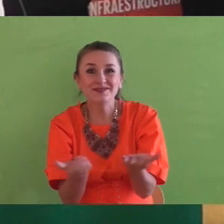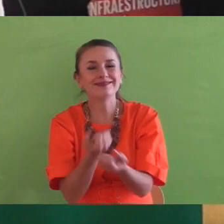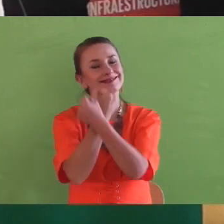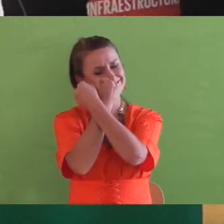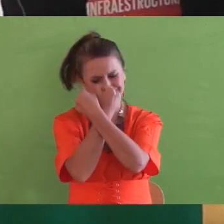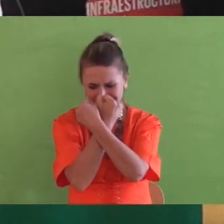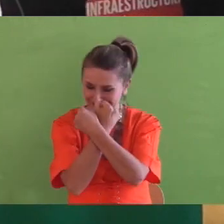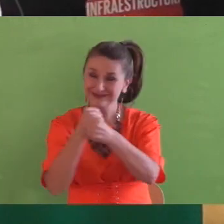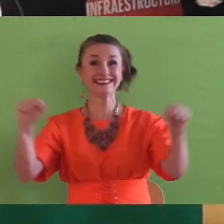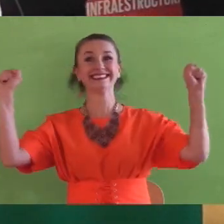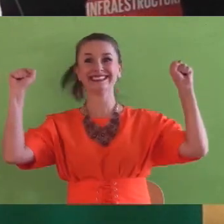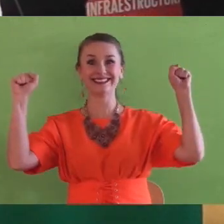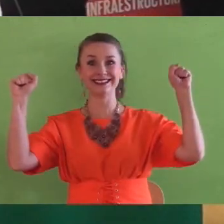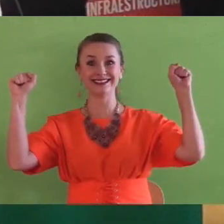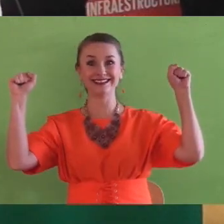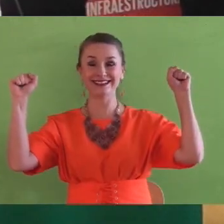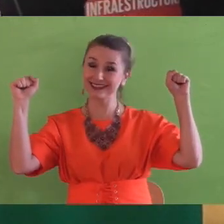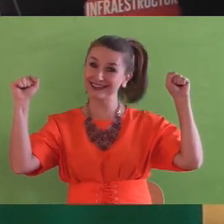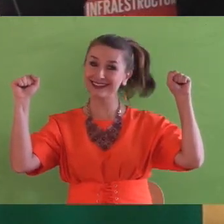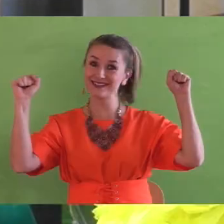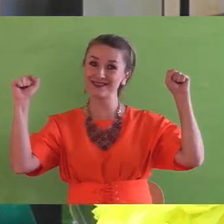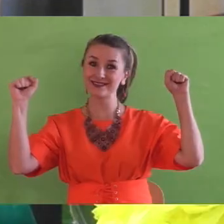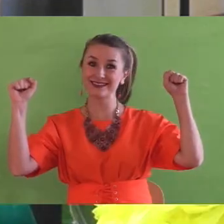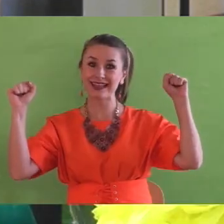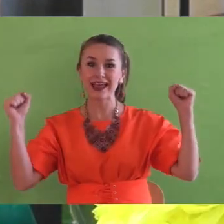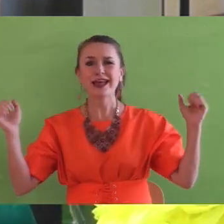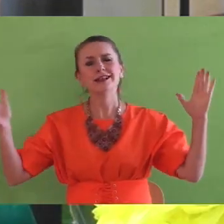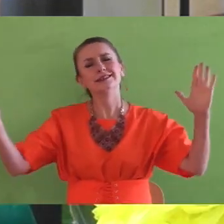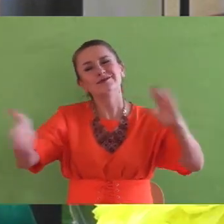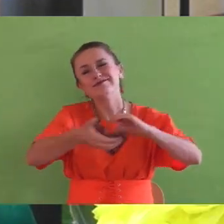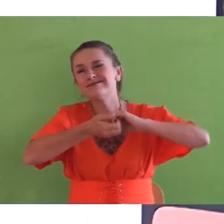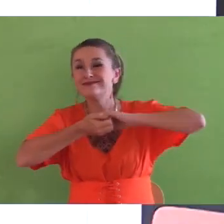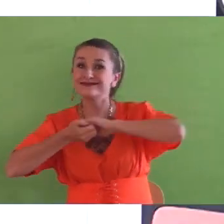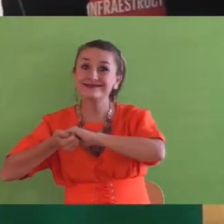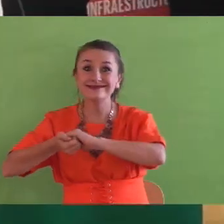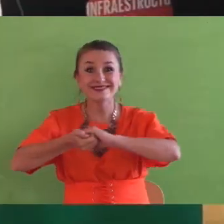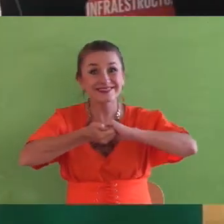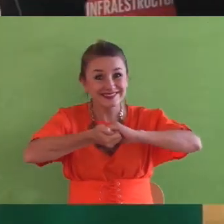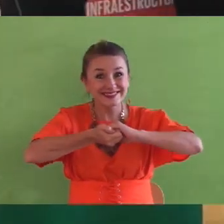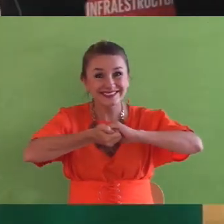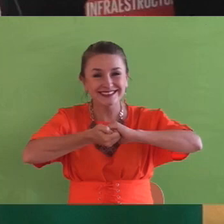para nuestro planeta salvar. Si